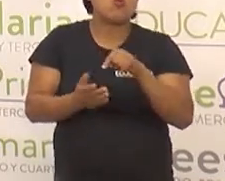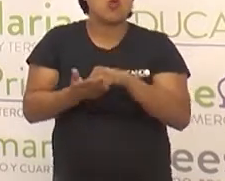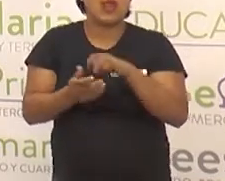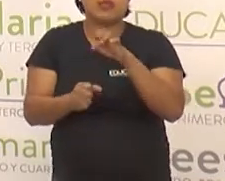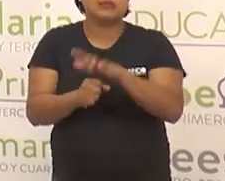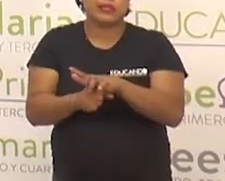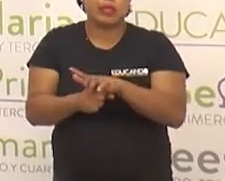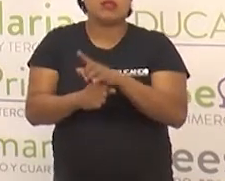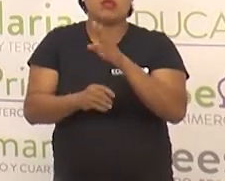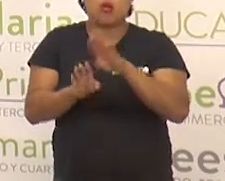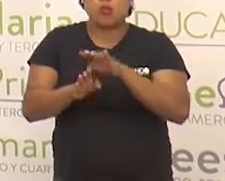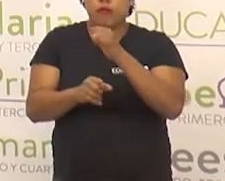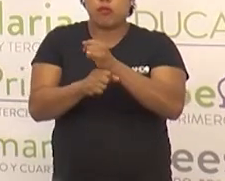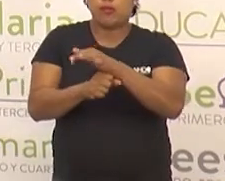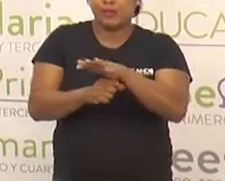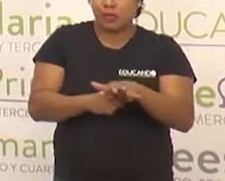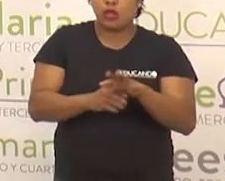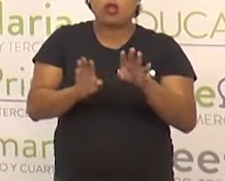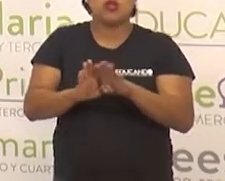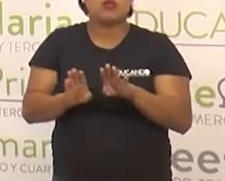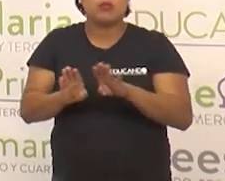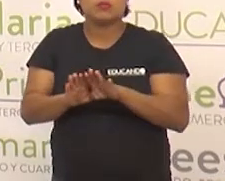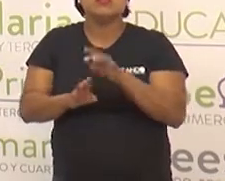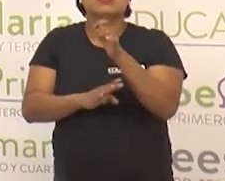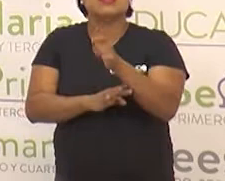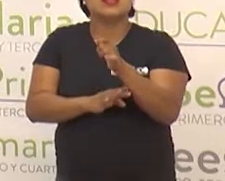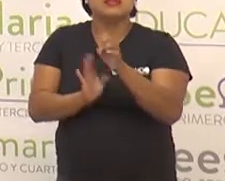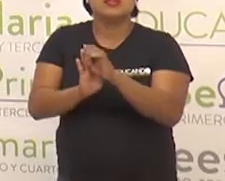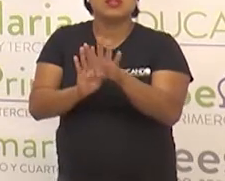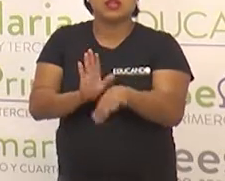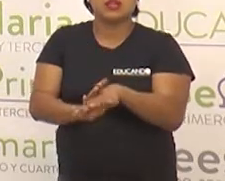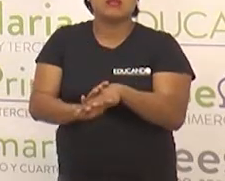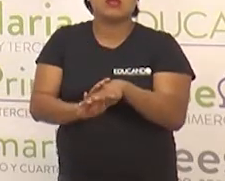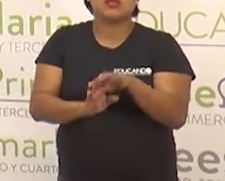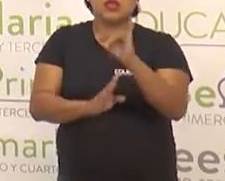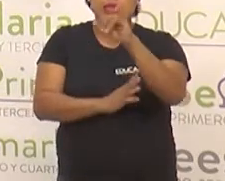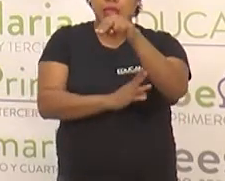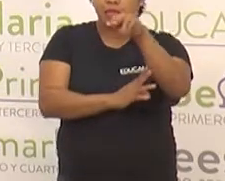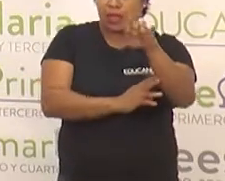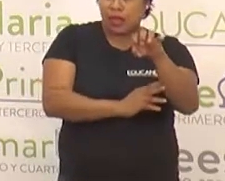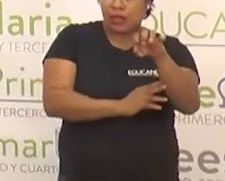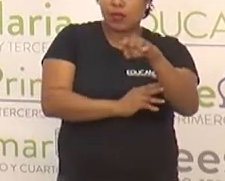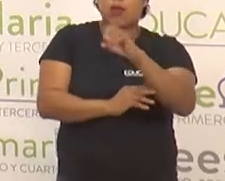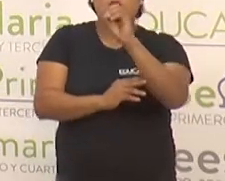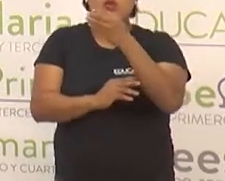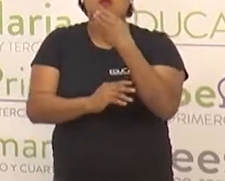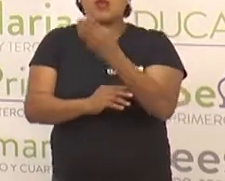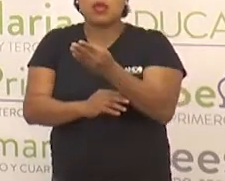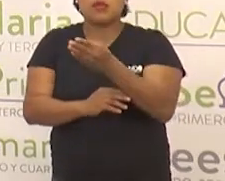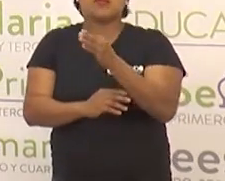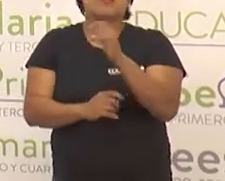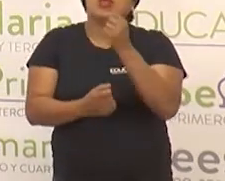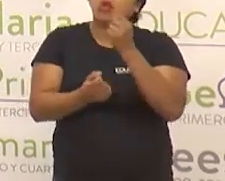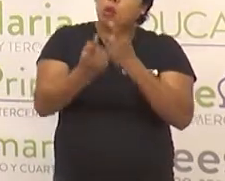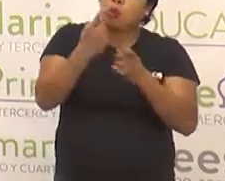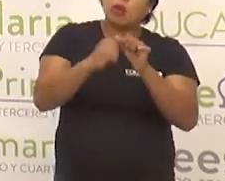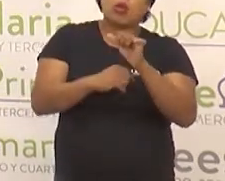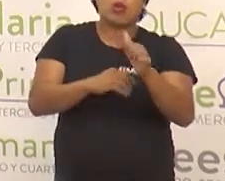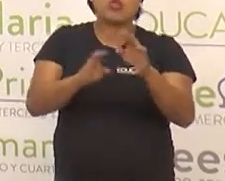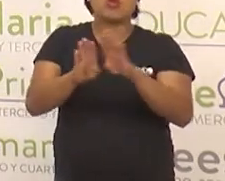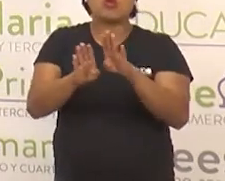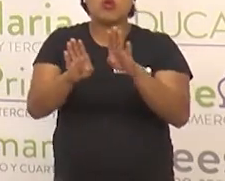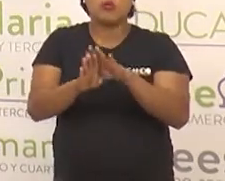un lugar específico de información, como es el INE o bien alguna